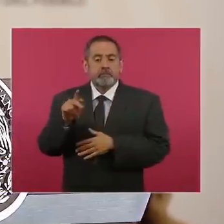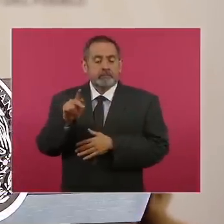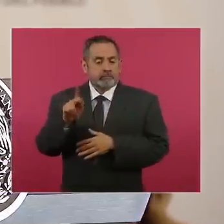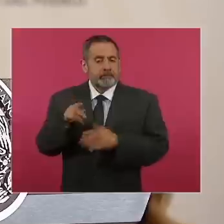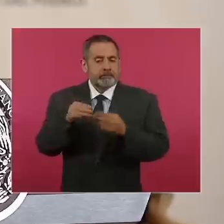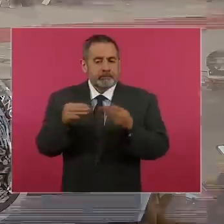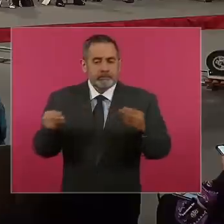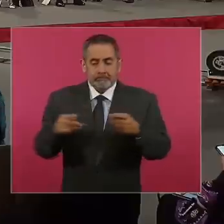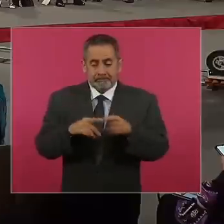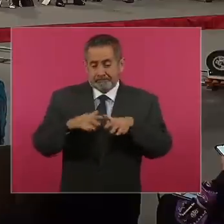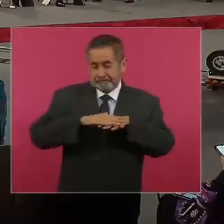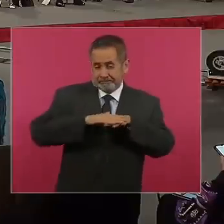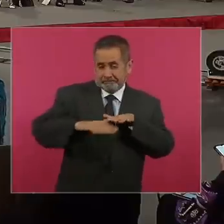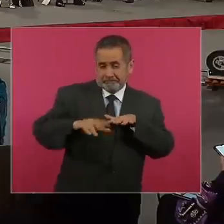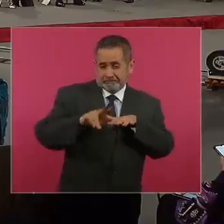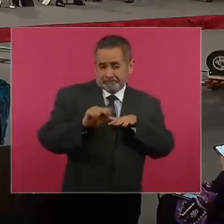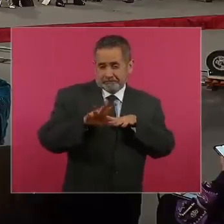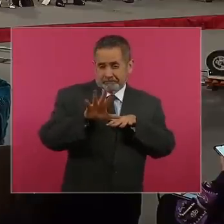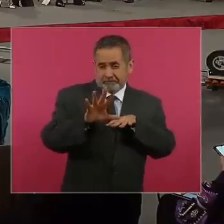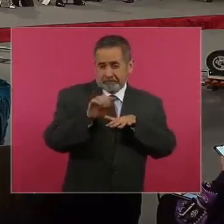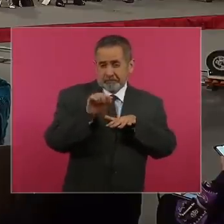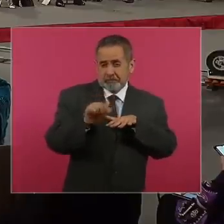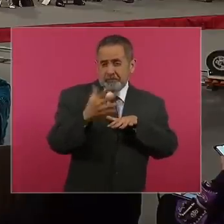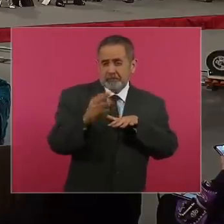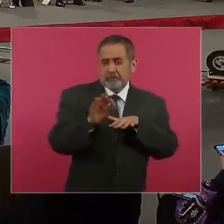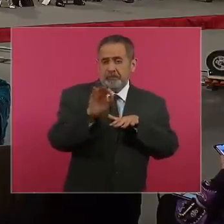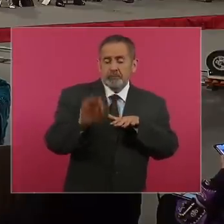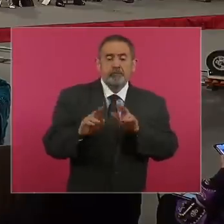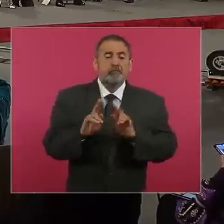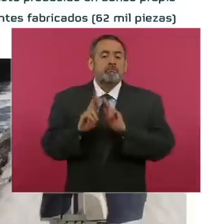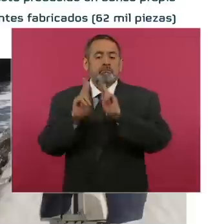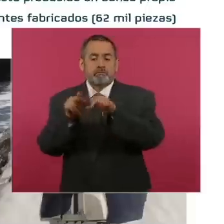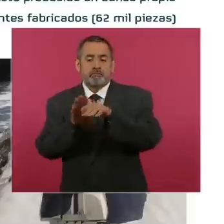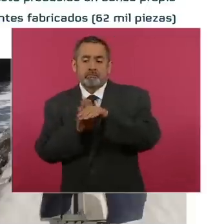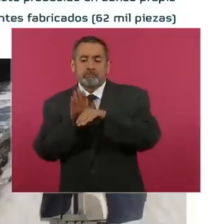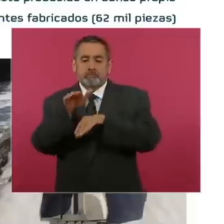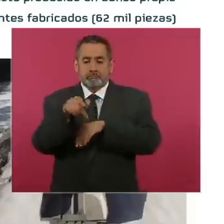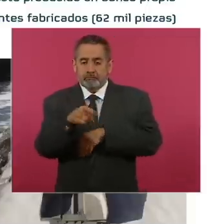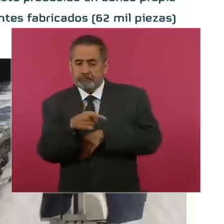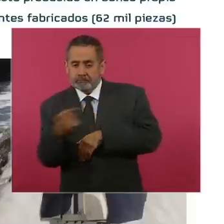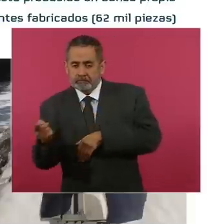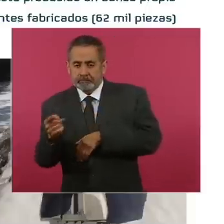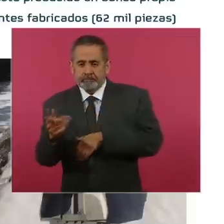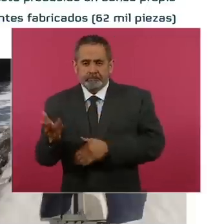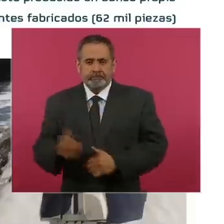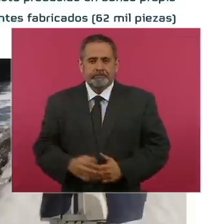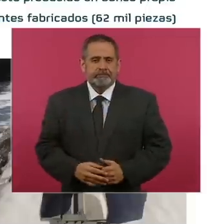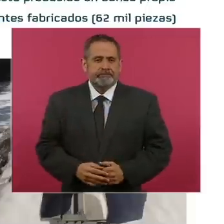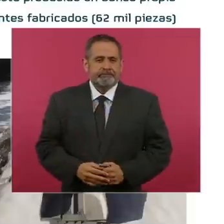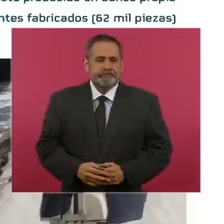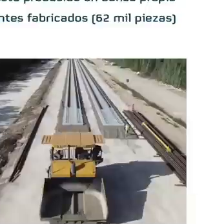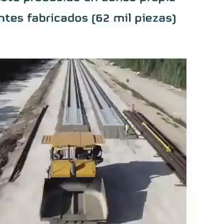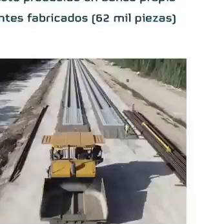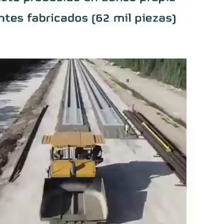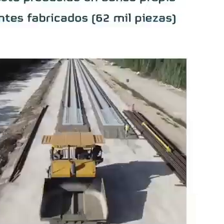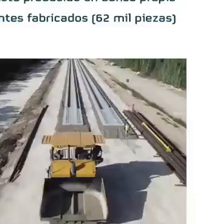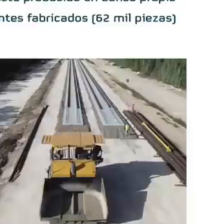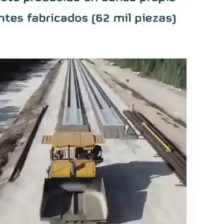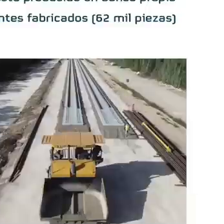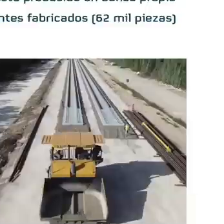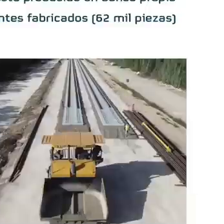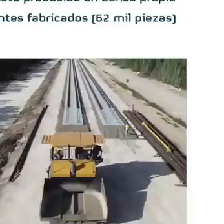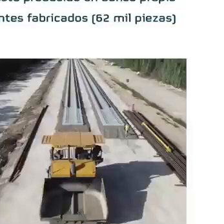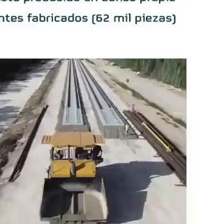Terraplén trae un avance de 85.5% la estación de Playa del Carmen trae un avance de 42% y el